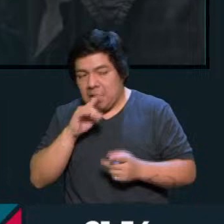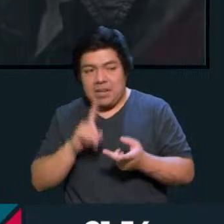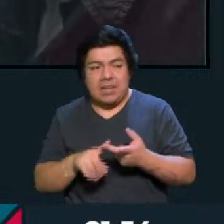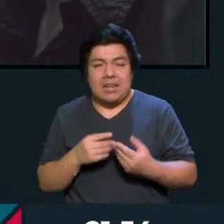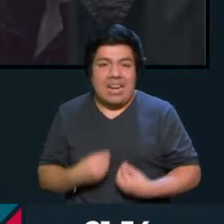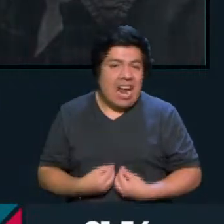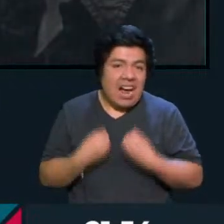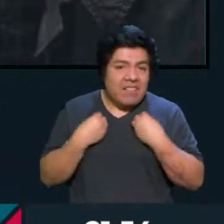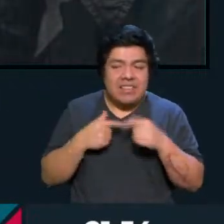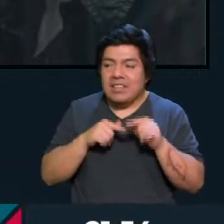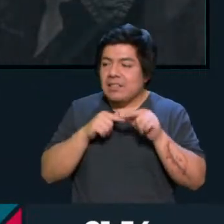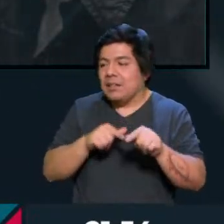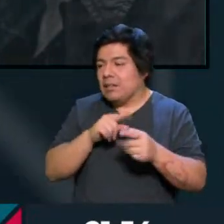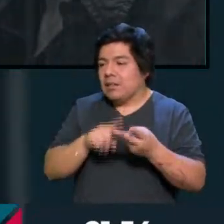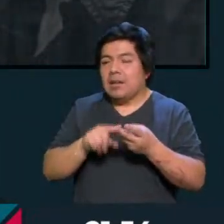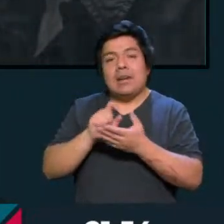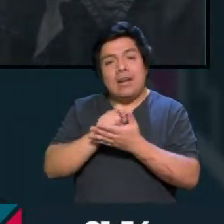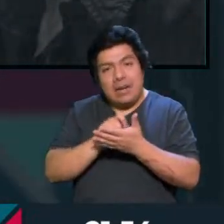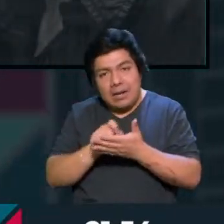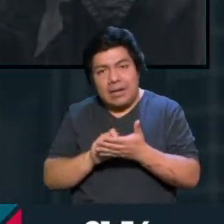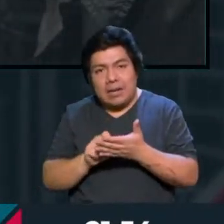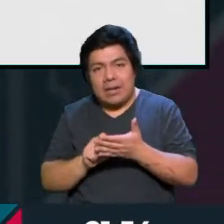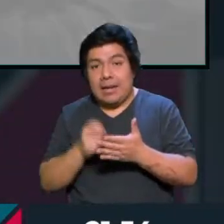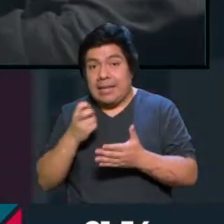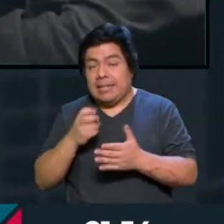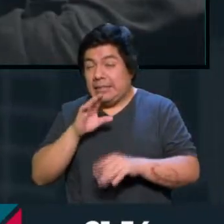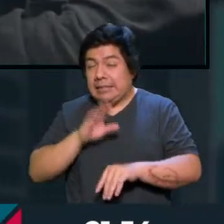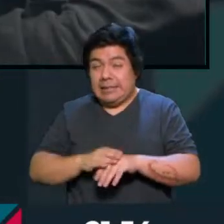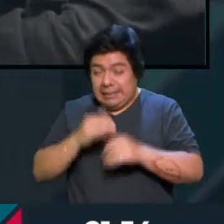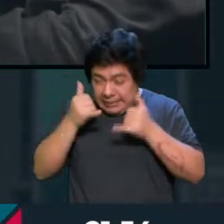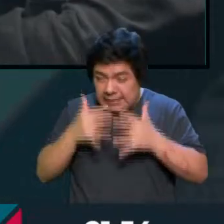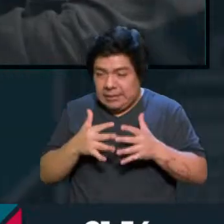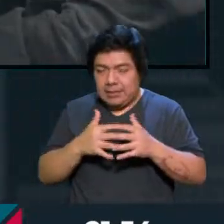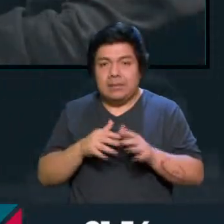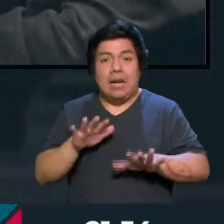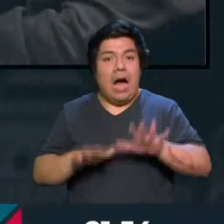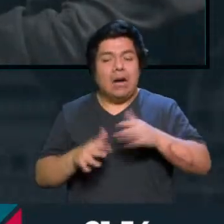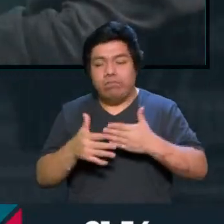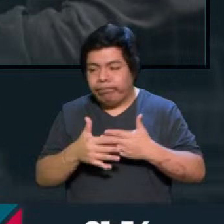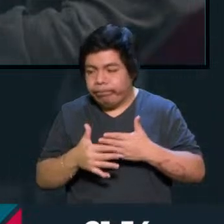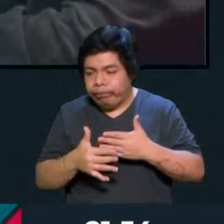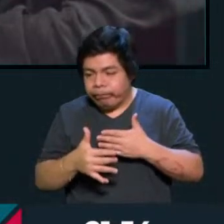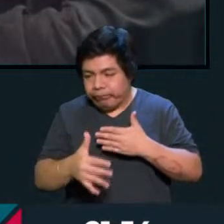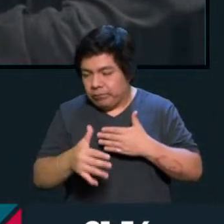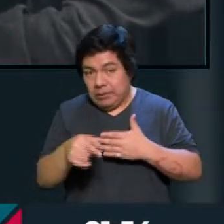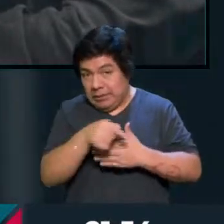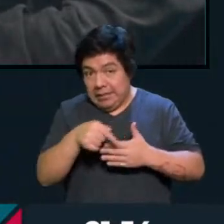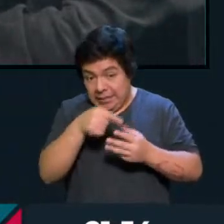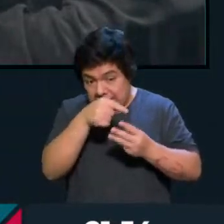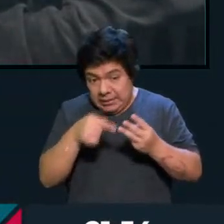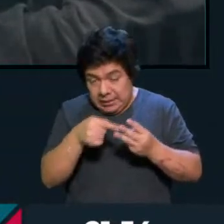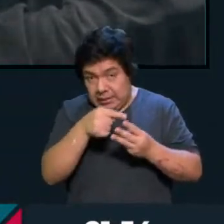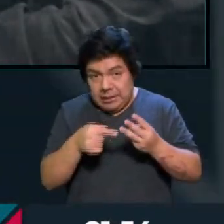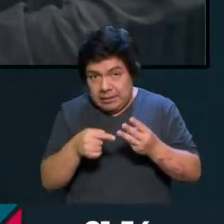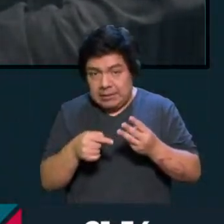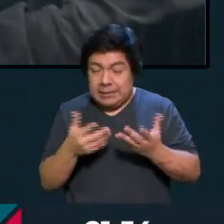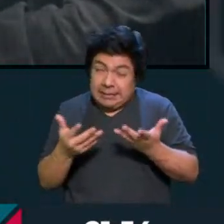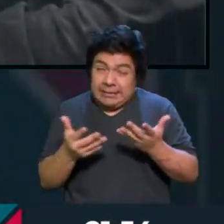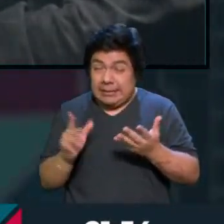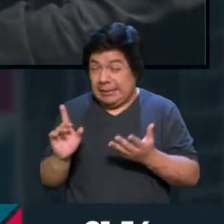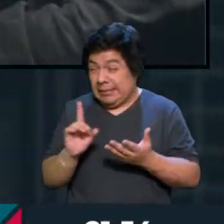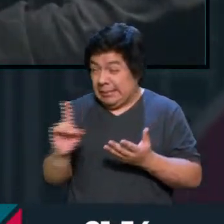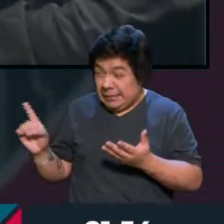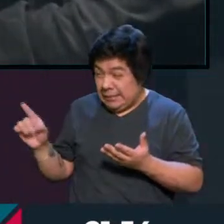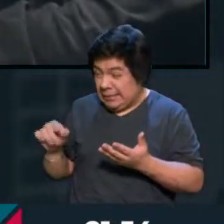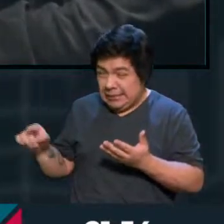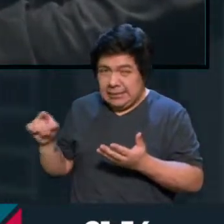vida, que es el escribir, es más fuerte al final del camino que estos ejercicios terribles de la derecha,